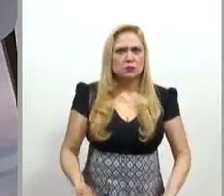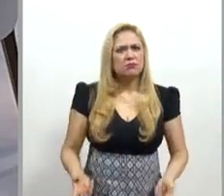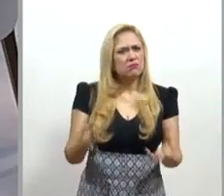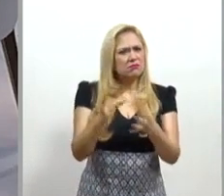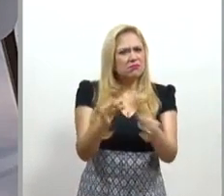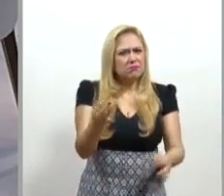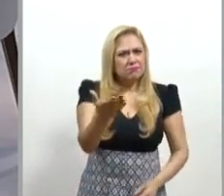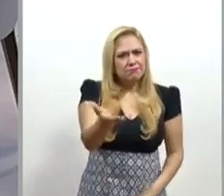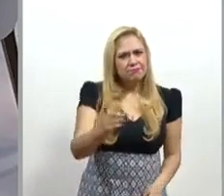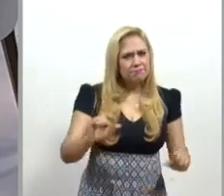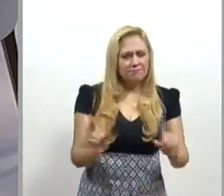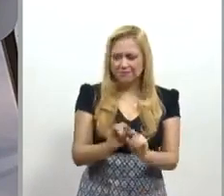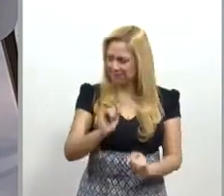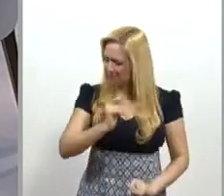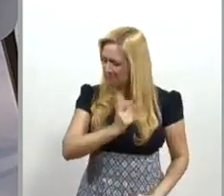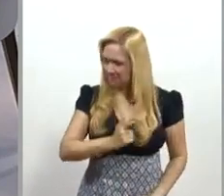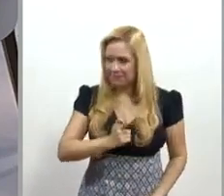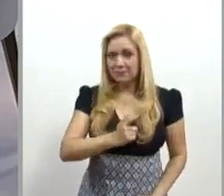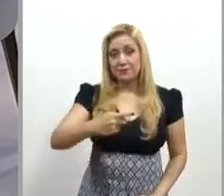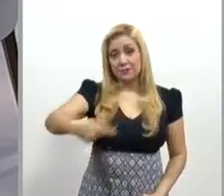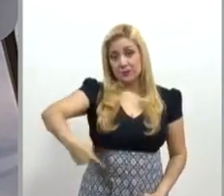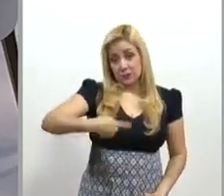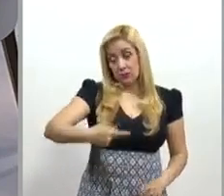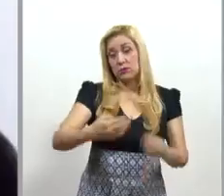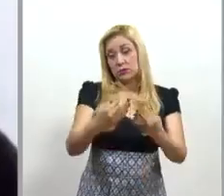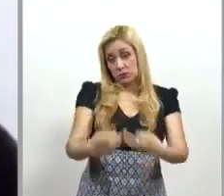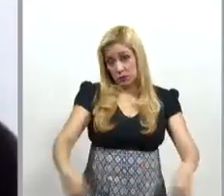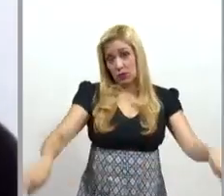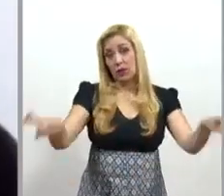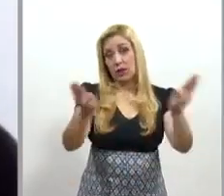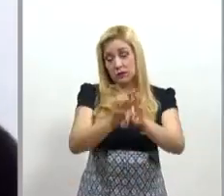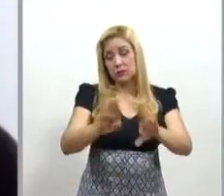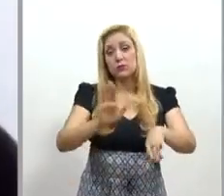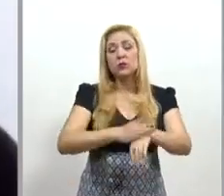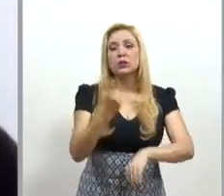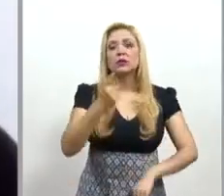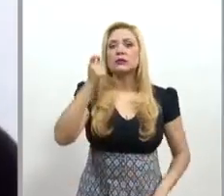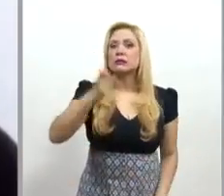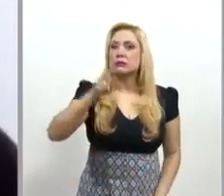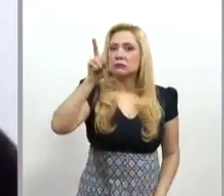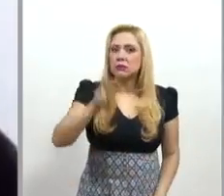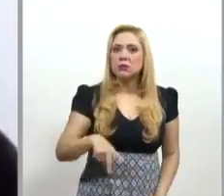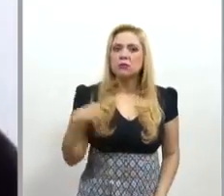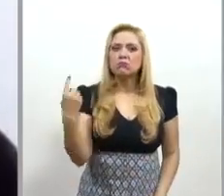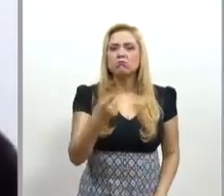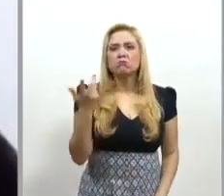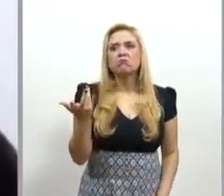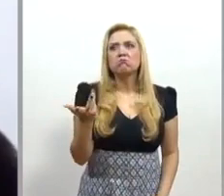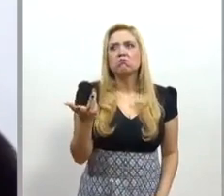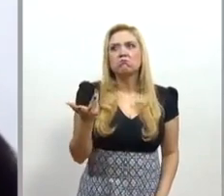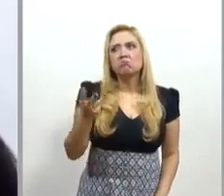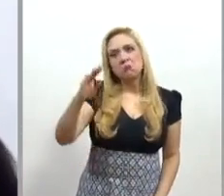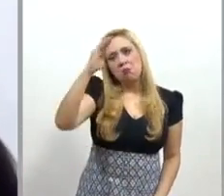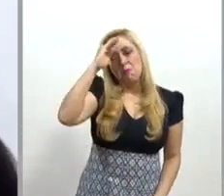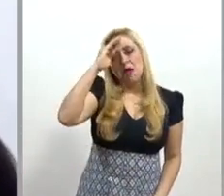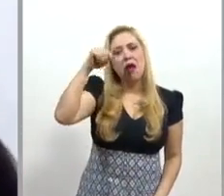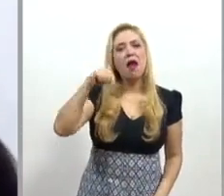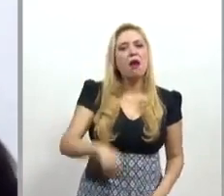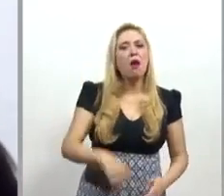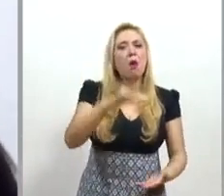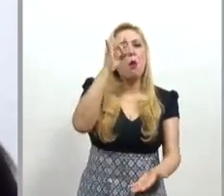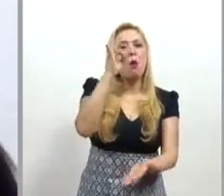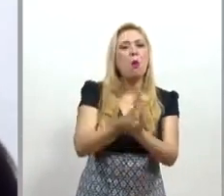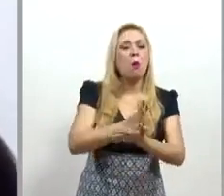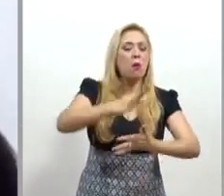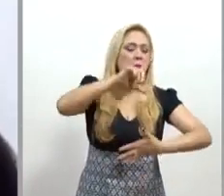que sí, con mucho gusto. Yo creo que es una pregunta muy importante porque nos interesa no solamente en la región de América Latina, sino en el mundo